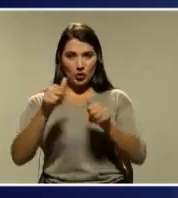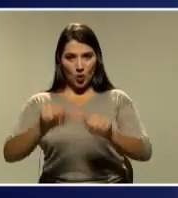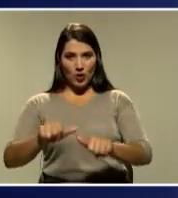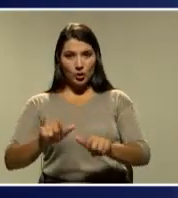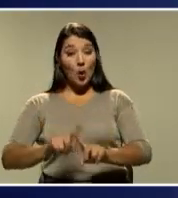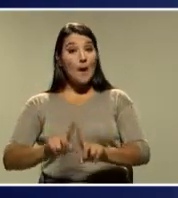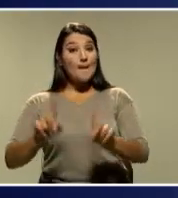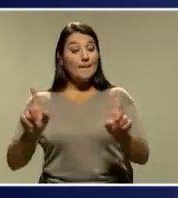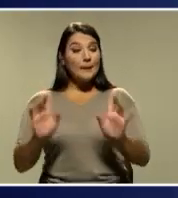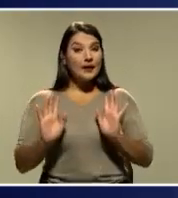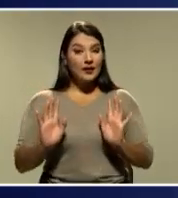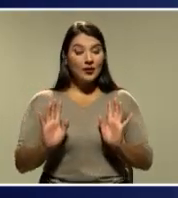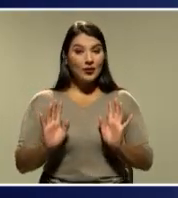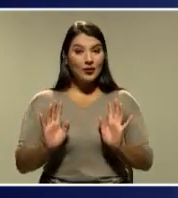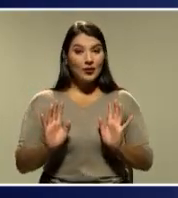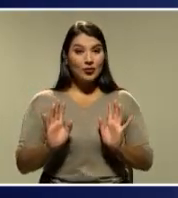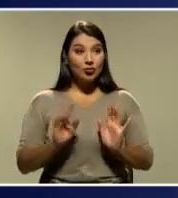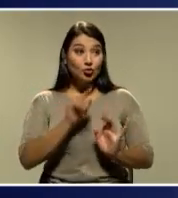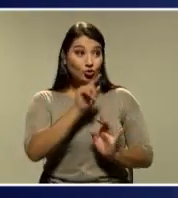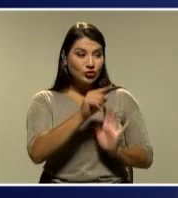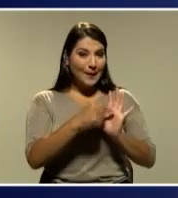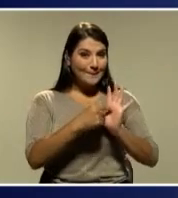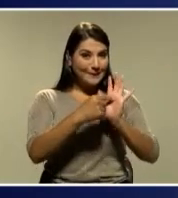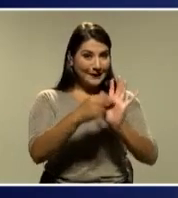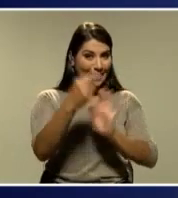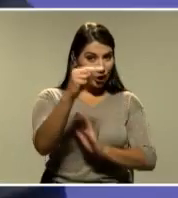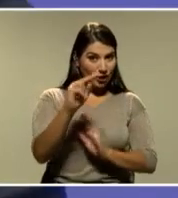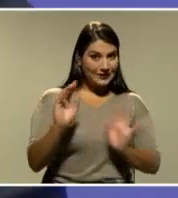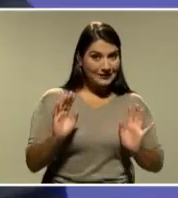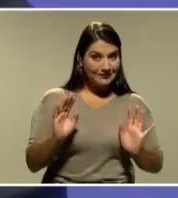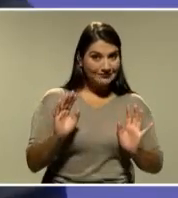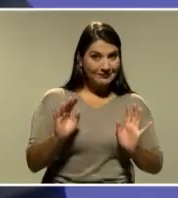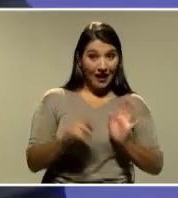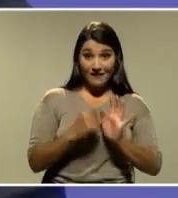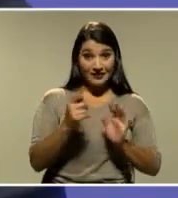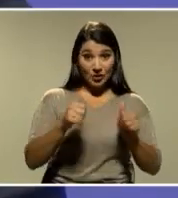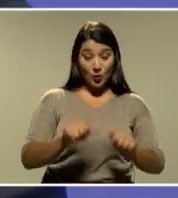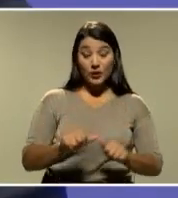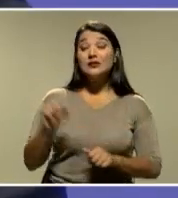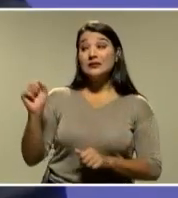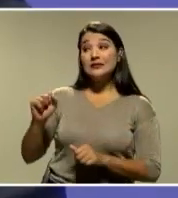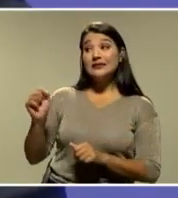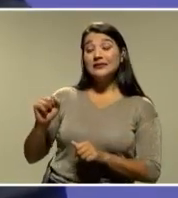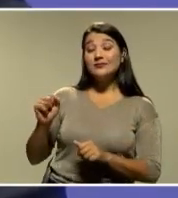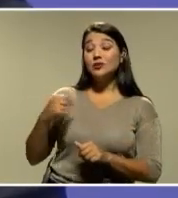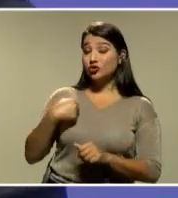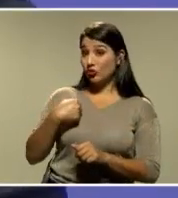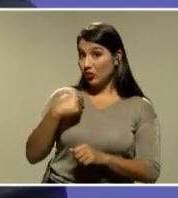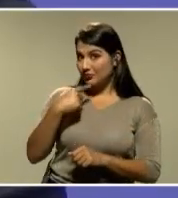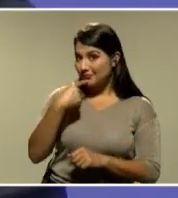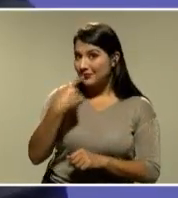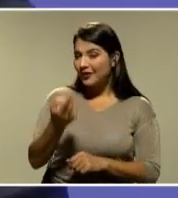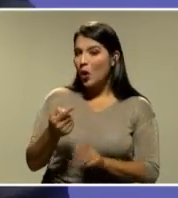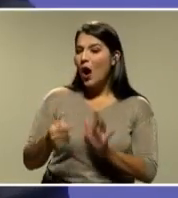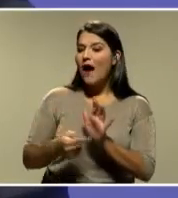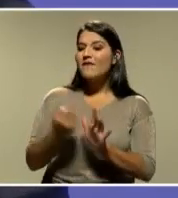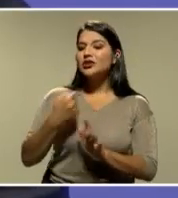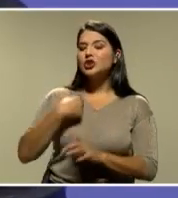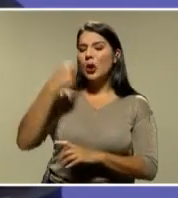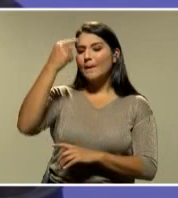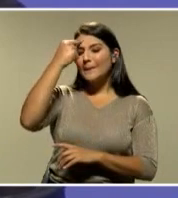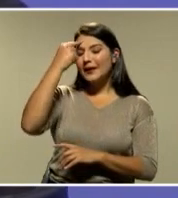Pero la cara que está puesta es la suya. Es la de uno. Y yo le confieso, a veces yo pienso que